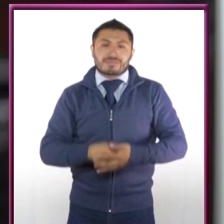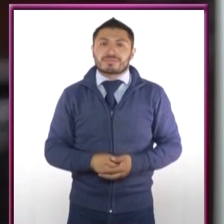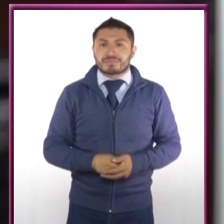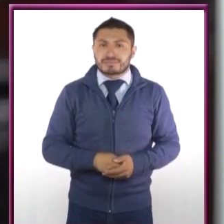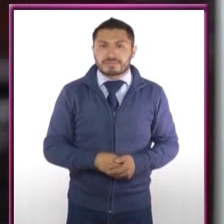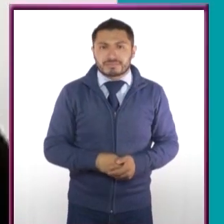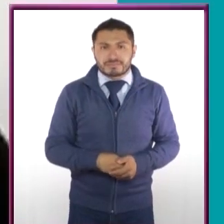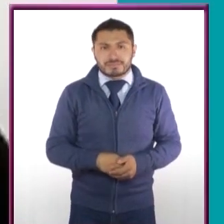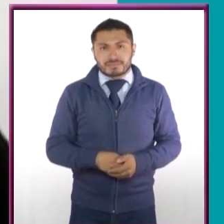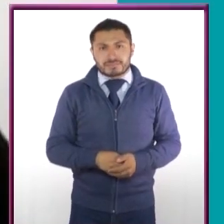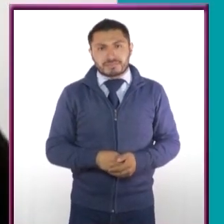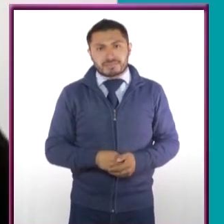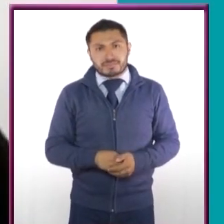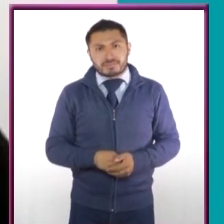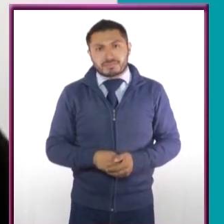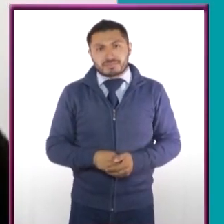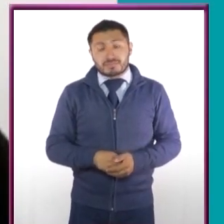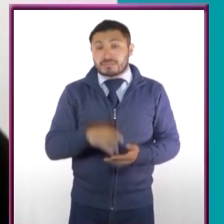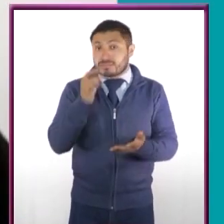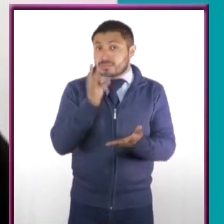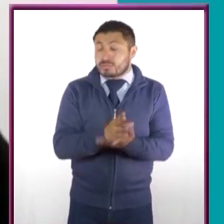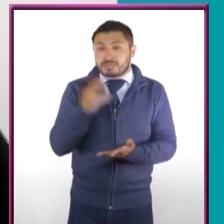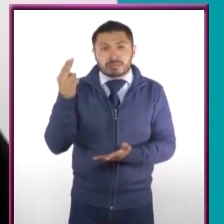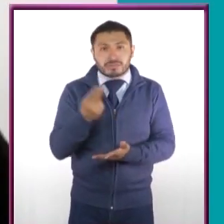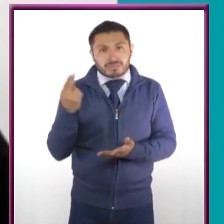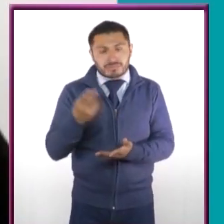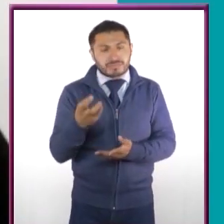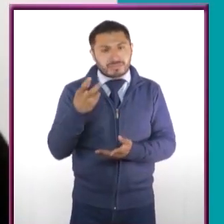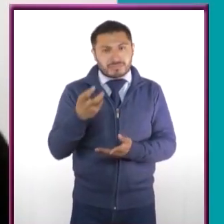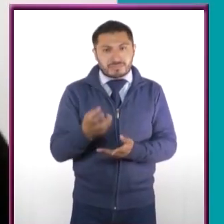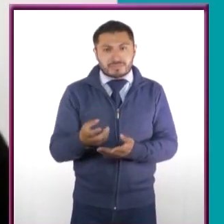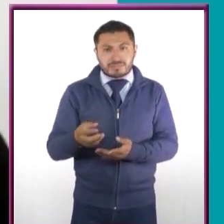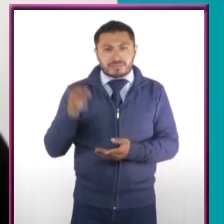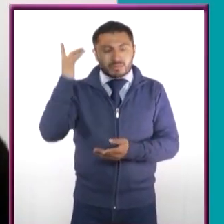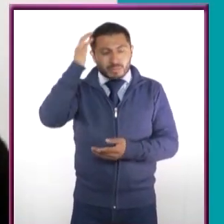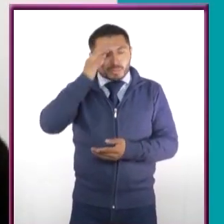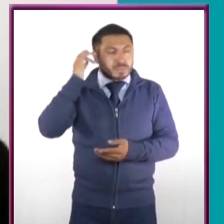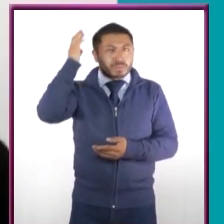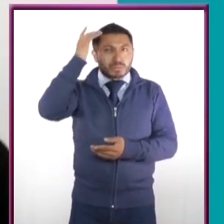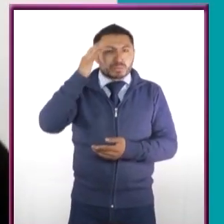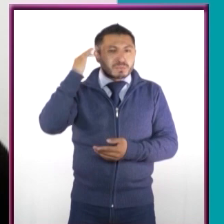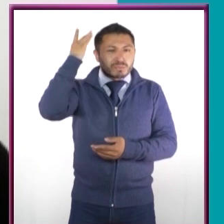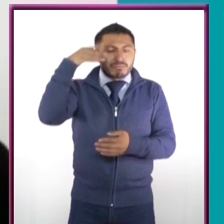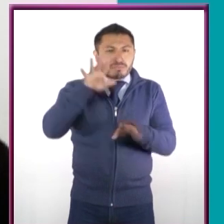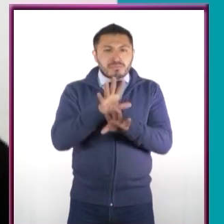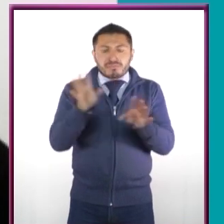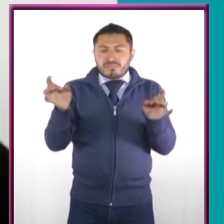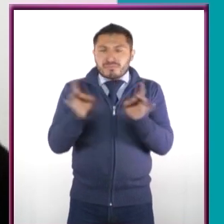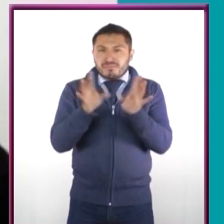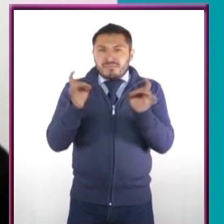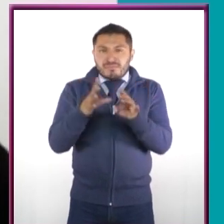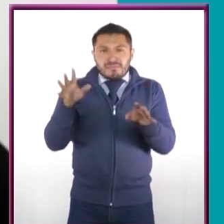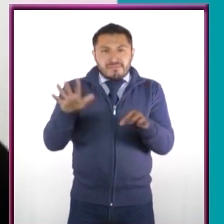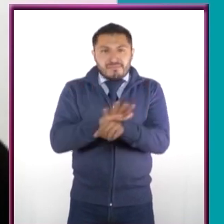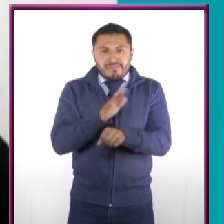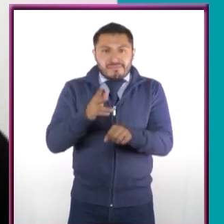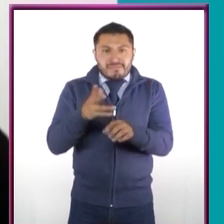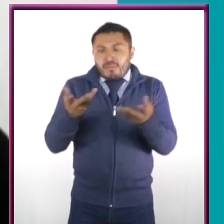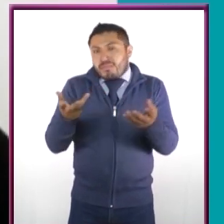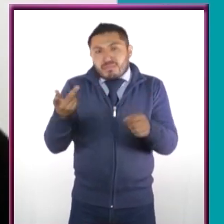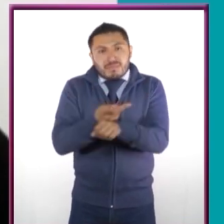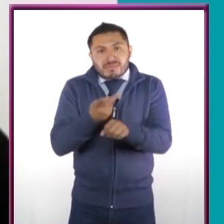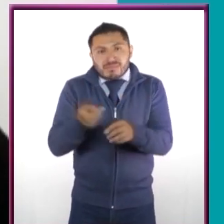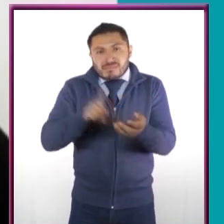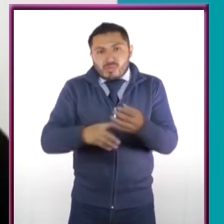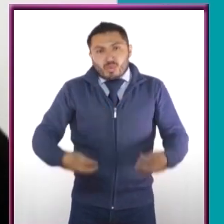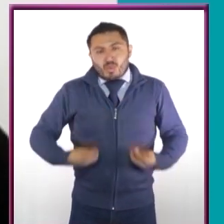ustedes? Lo único que estos jóvenes necesitan es reflexionar un poco sobre la situación que están viviendo,